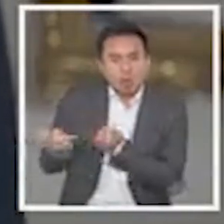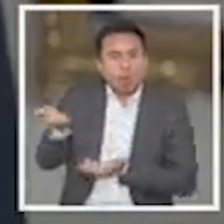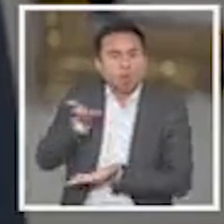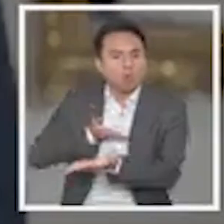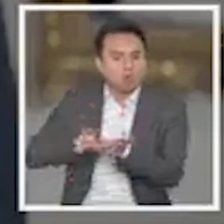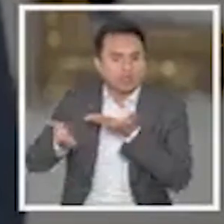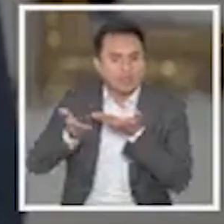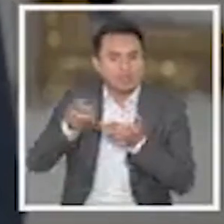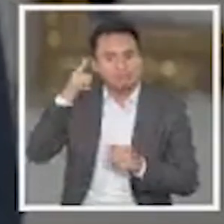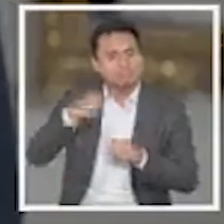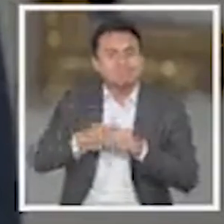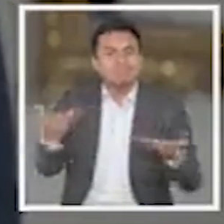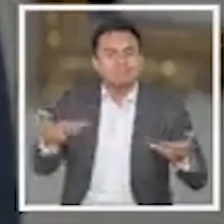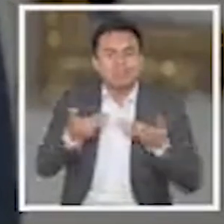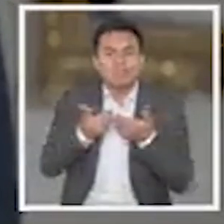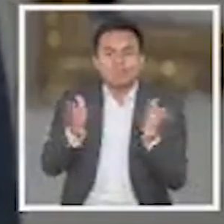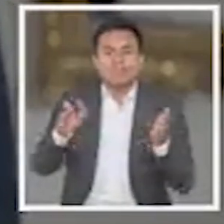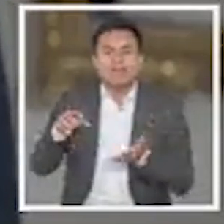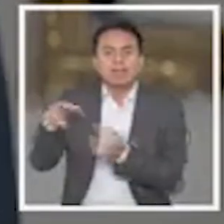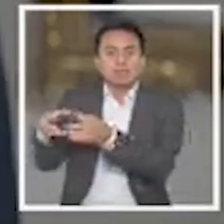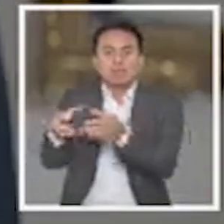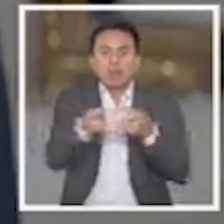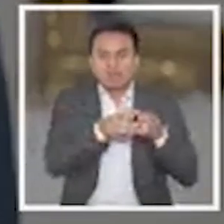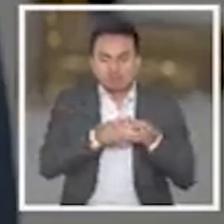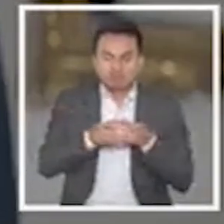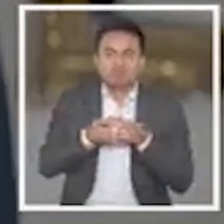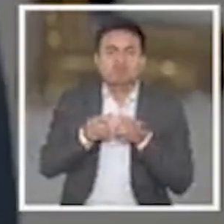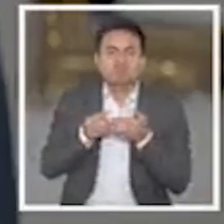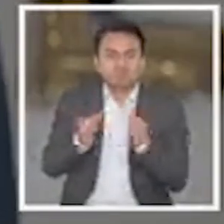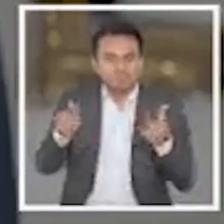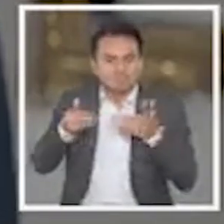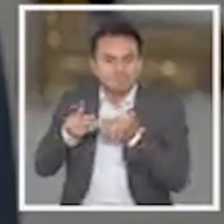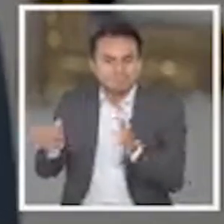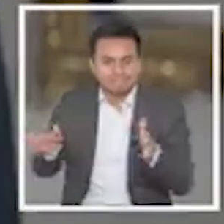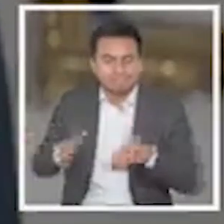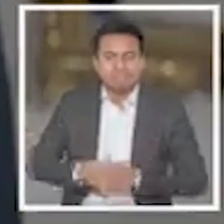conjunta por la libertad de nuestros pueblos.